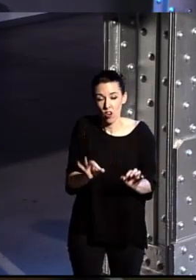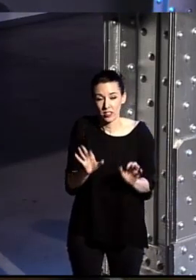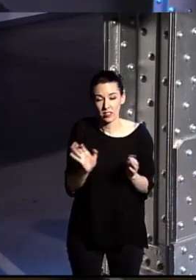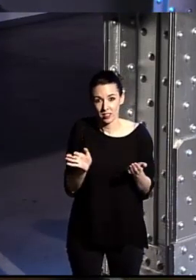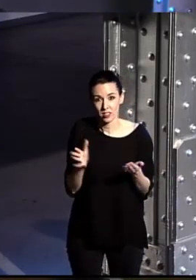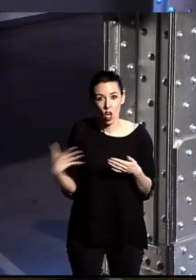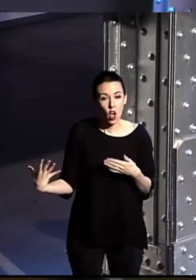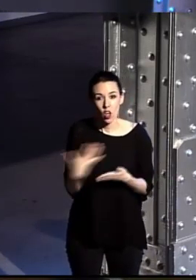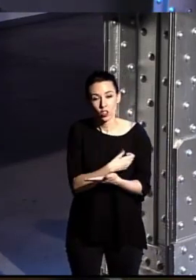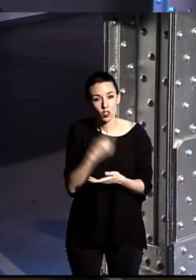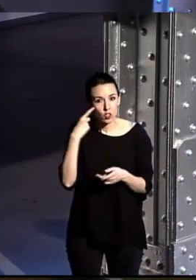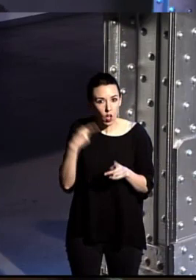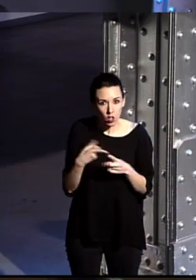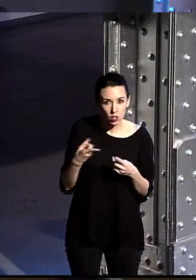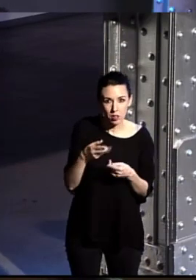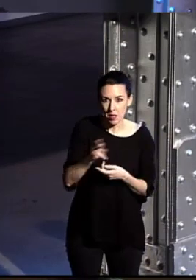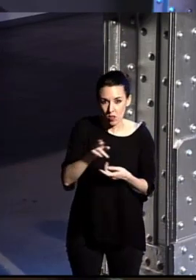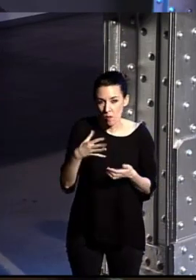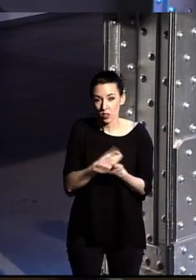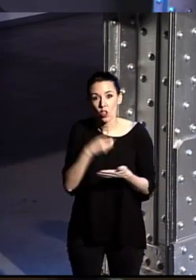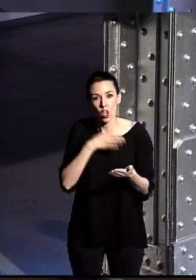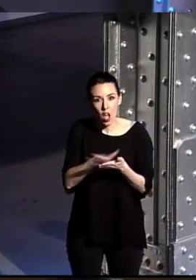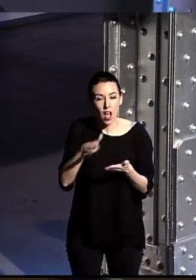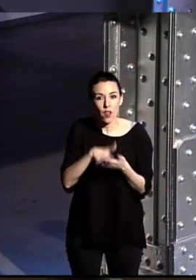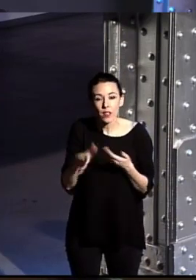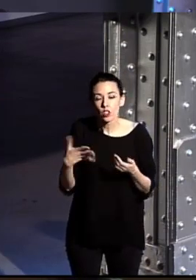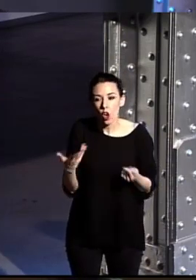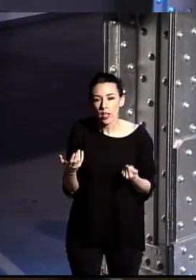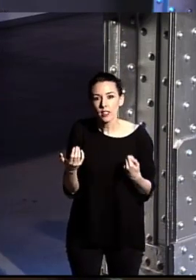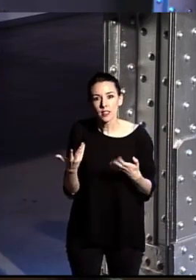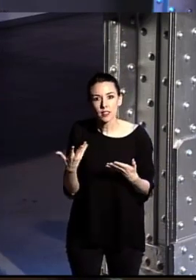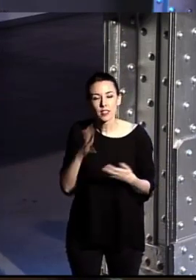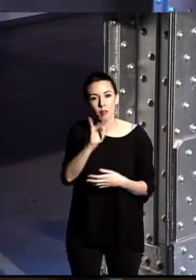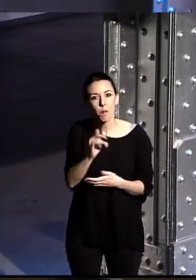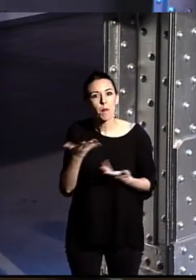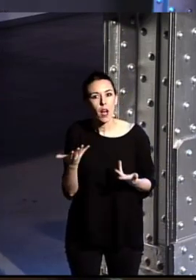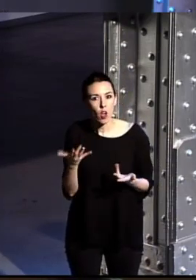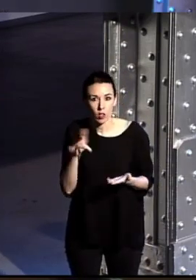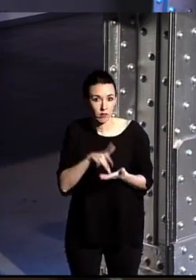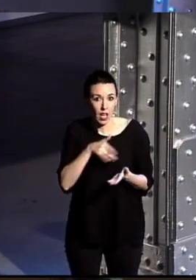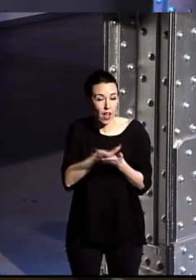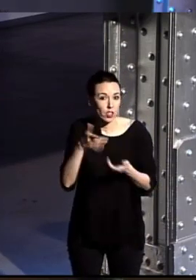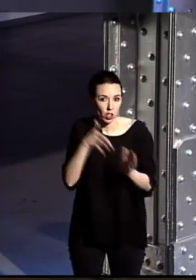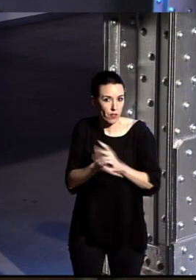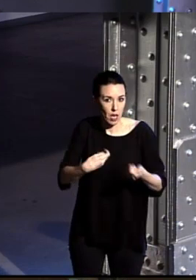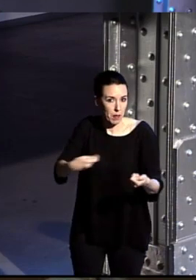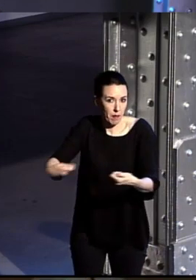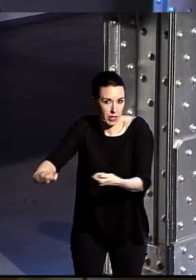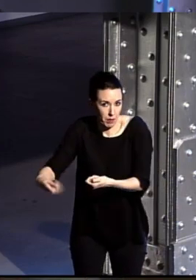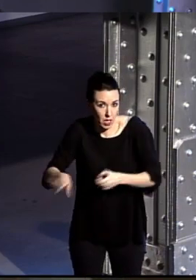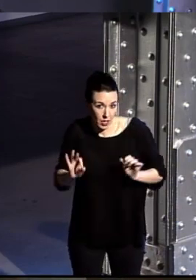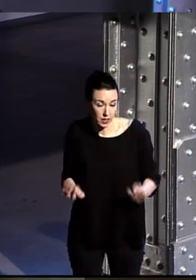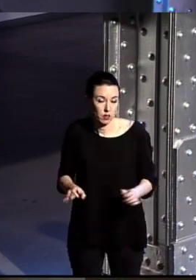O sea, todos editores de la sala perdonen. Editores de la sala perdonen, pero, o sea, es que el editor es vender, vendamos, ¿no?